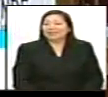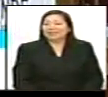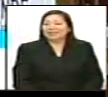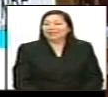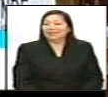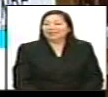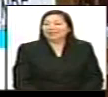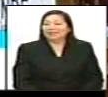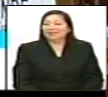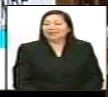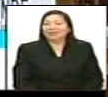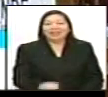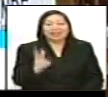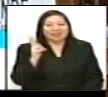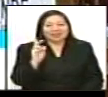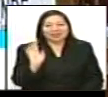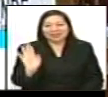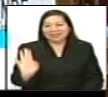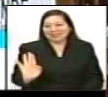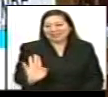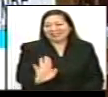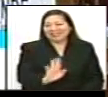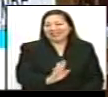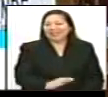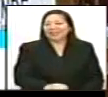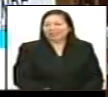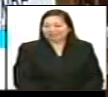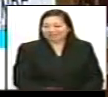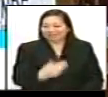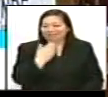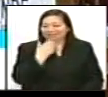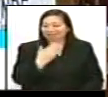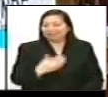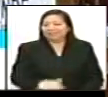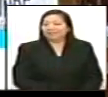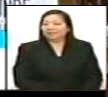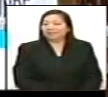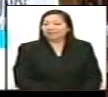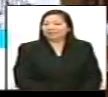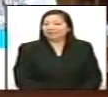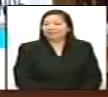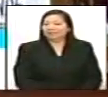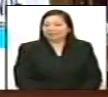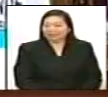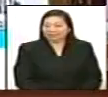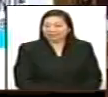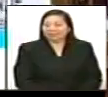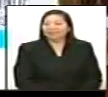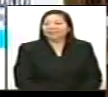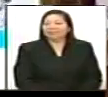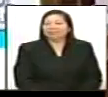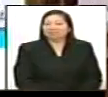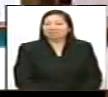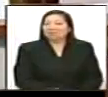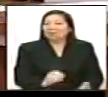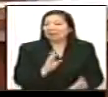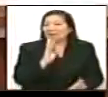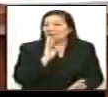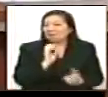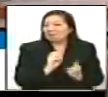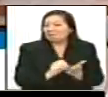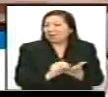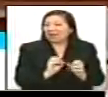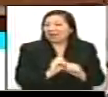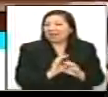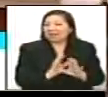intervención aquí y escuchar, por supuesto, a mis compañeros de mesa. Muchas gracias. Muchas gracias, Alberto. Ha sido claro en su